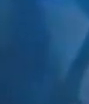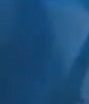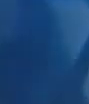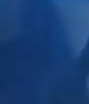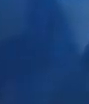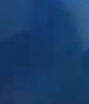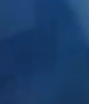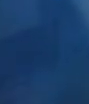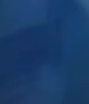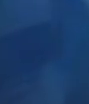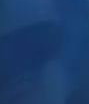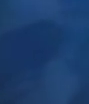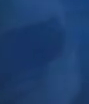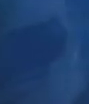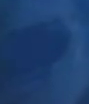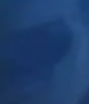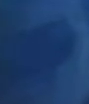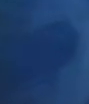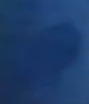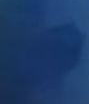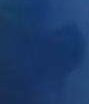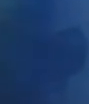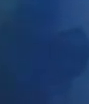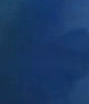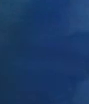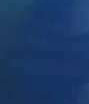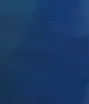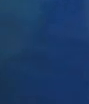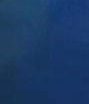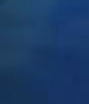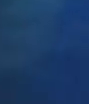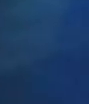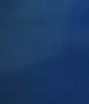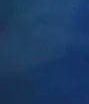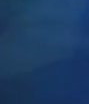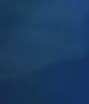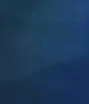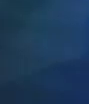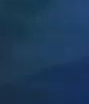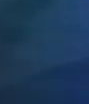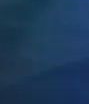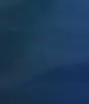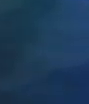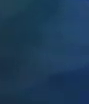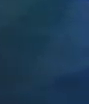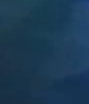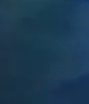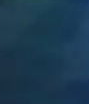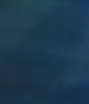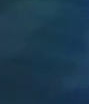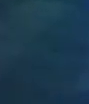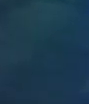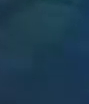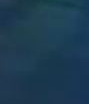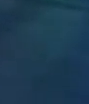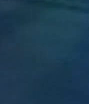este concurso, esta cuarta y última fase del día de hoy. Vamos a escuchar lo que nos dice, supongo que su